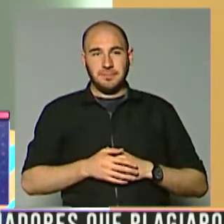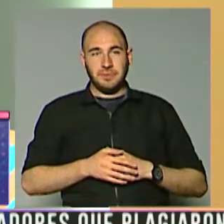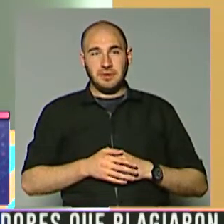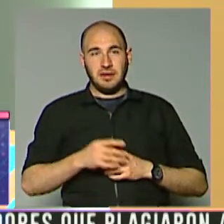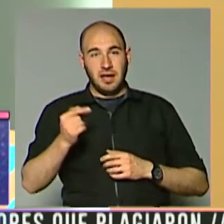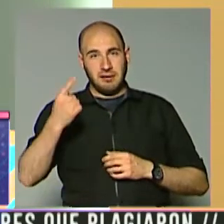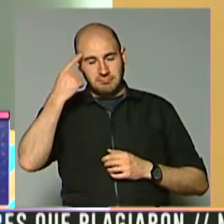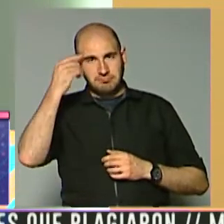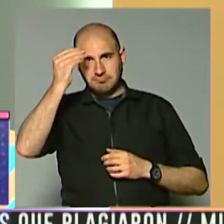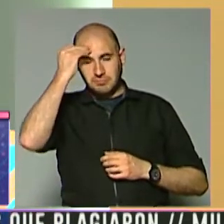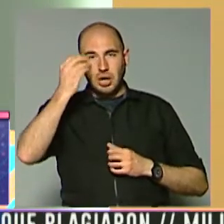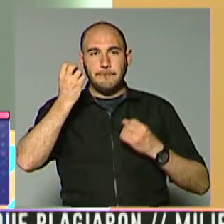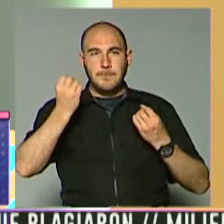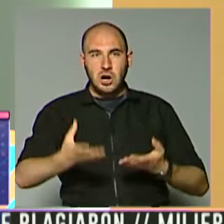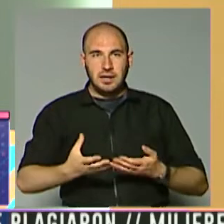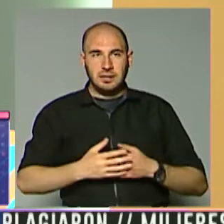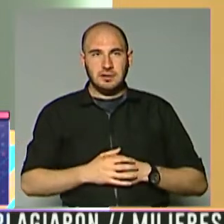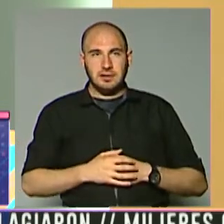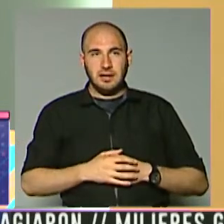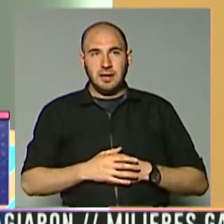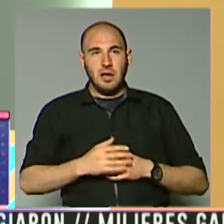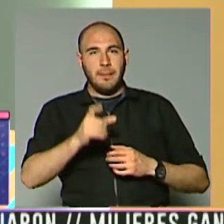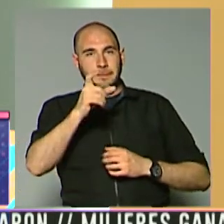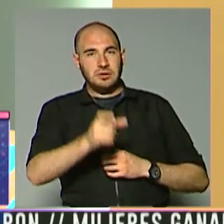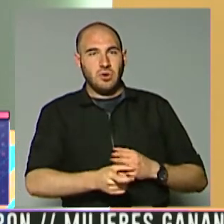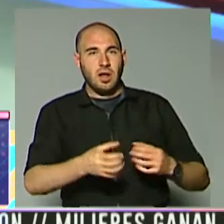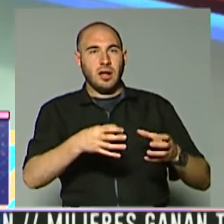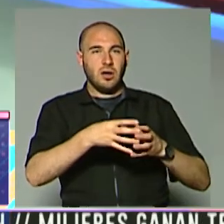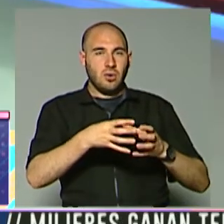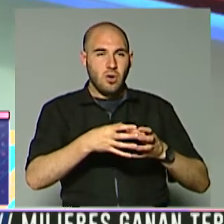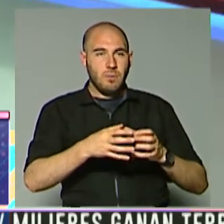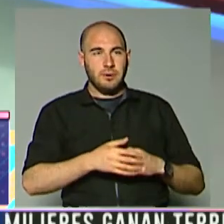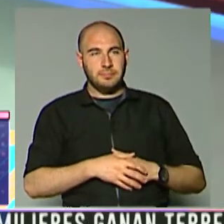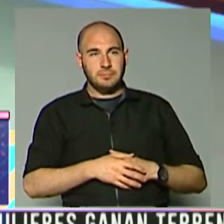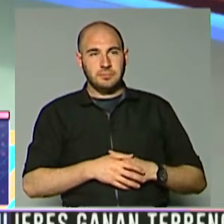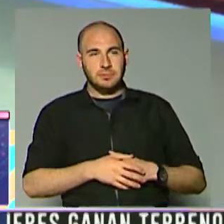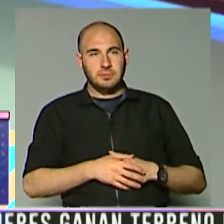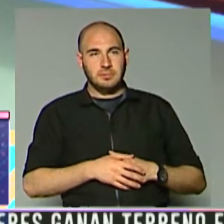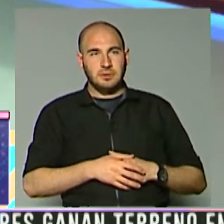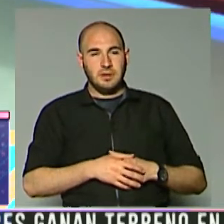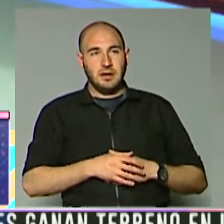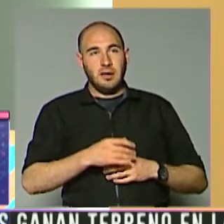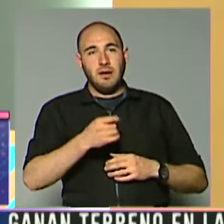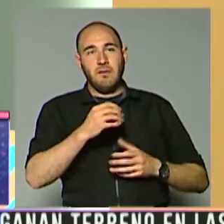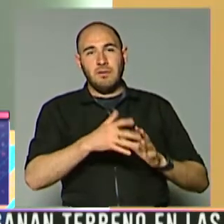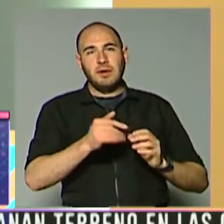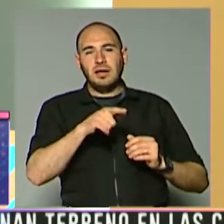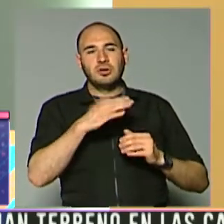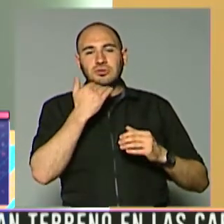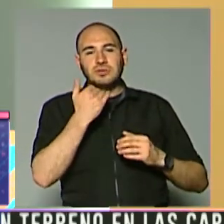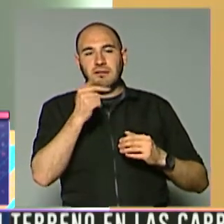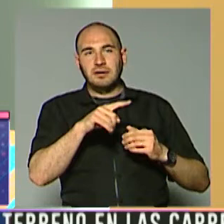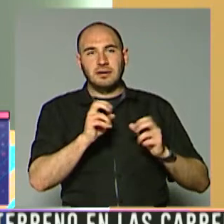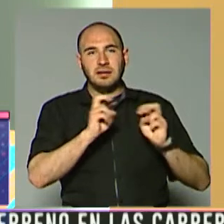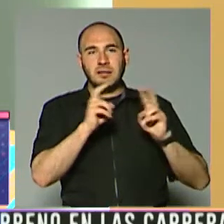grado de conciencia de por qué suceden estas cosas. Una persona, un grupo, puede de repente no tener en cuenta esta